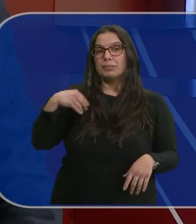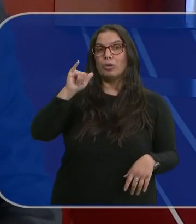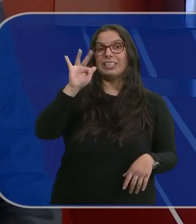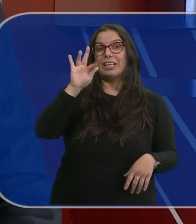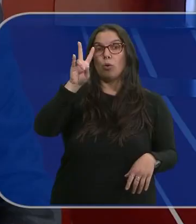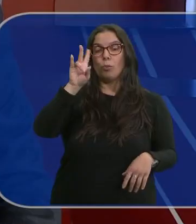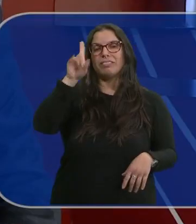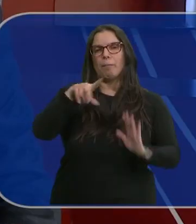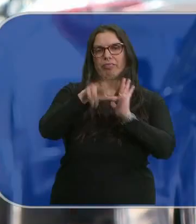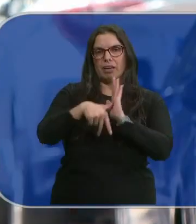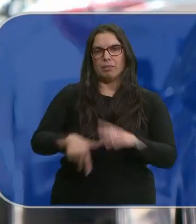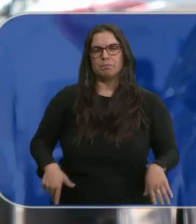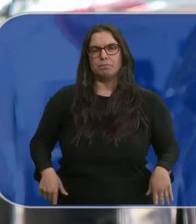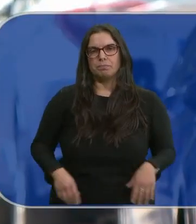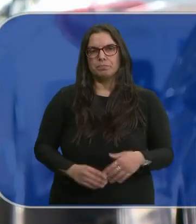de plazo.